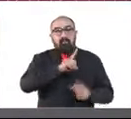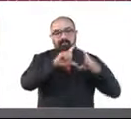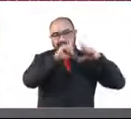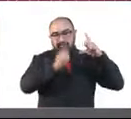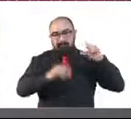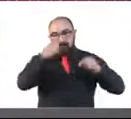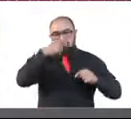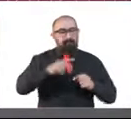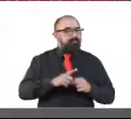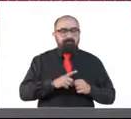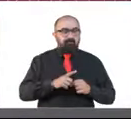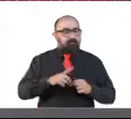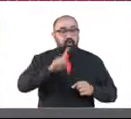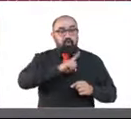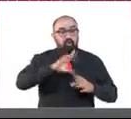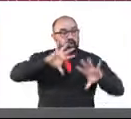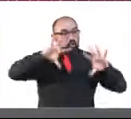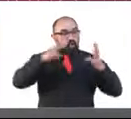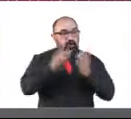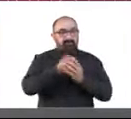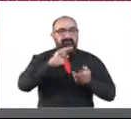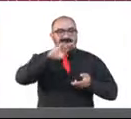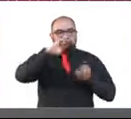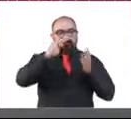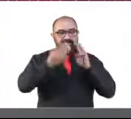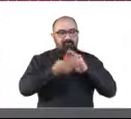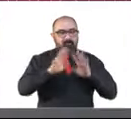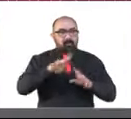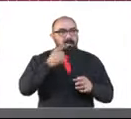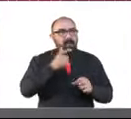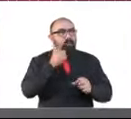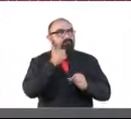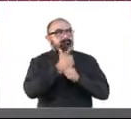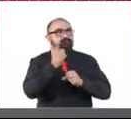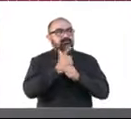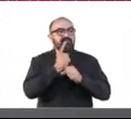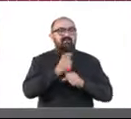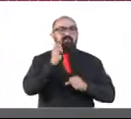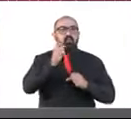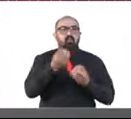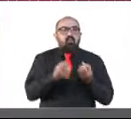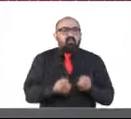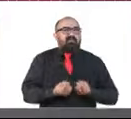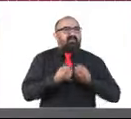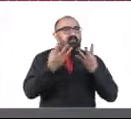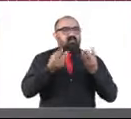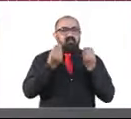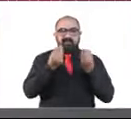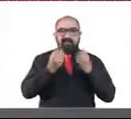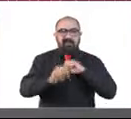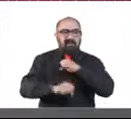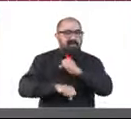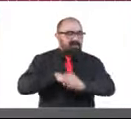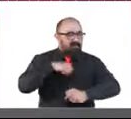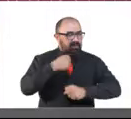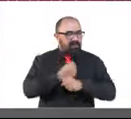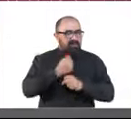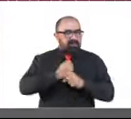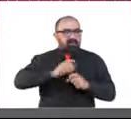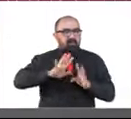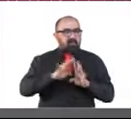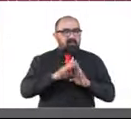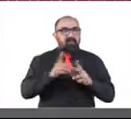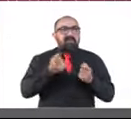tenemos encima. Todo lo que hoy día estamos padeciendo es el resultado de muchos años de venir alterando las